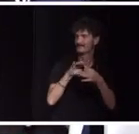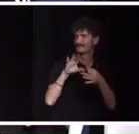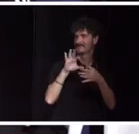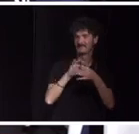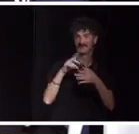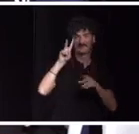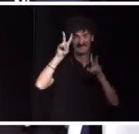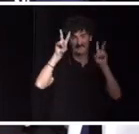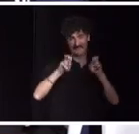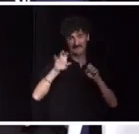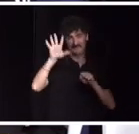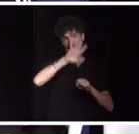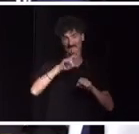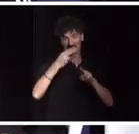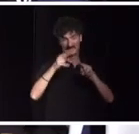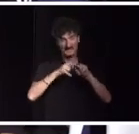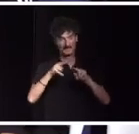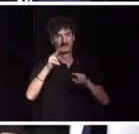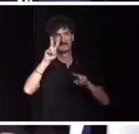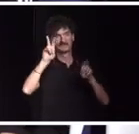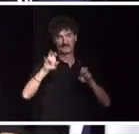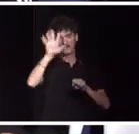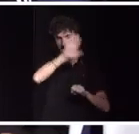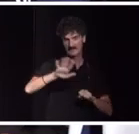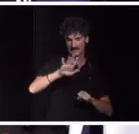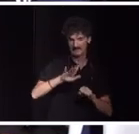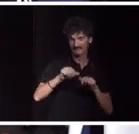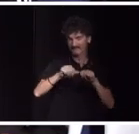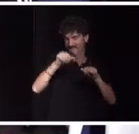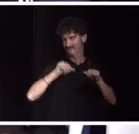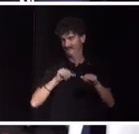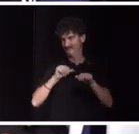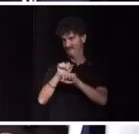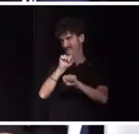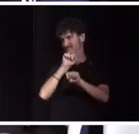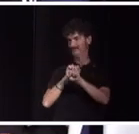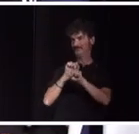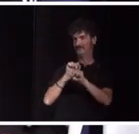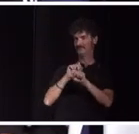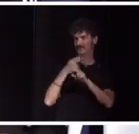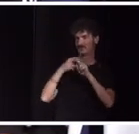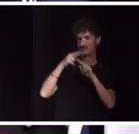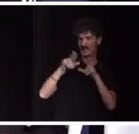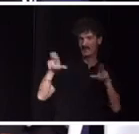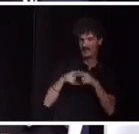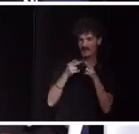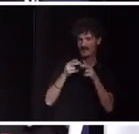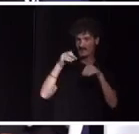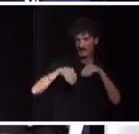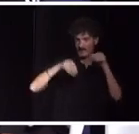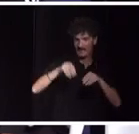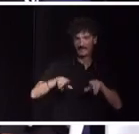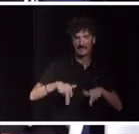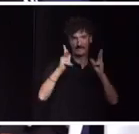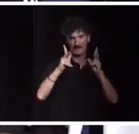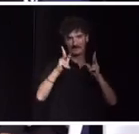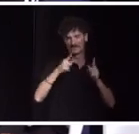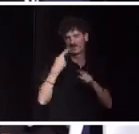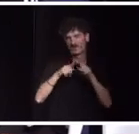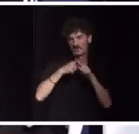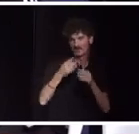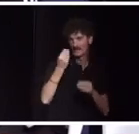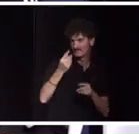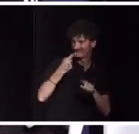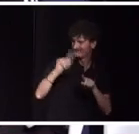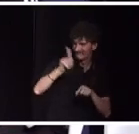cuestiones geopolíticas y cuando estalla la guerra se pusiera detrás de la socialdemocracia y dijera que lo suyo eran las cosas del comer, con todas las comillas.